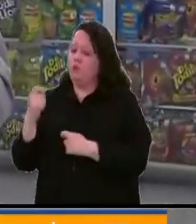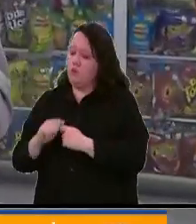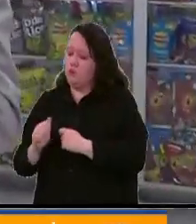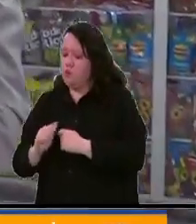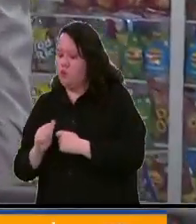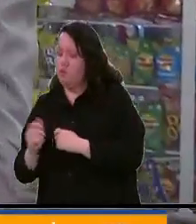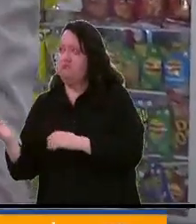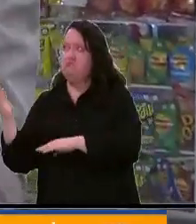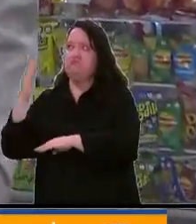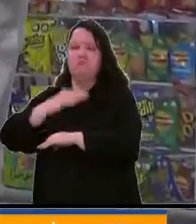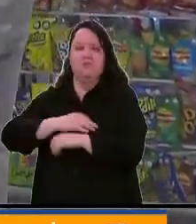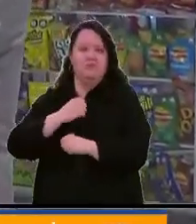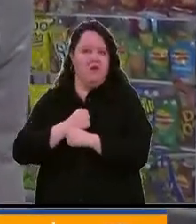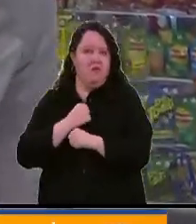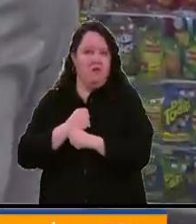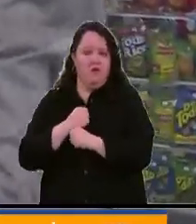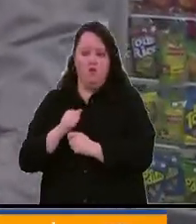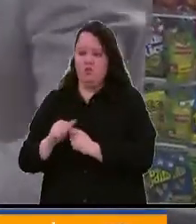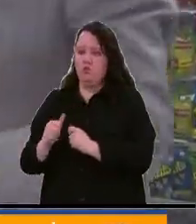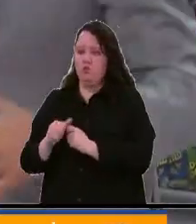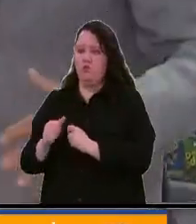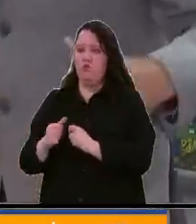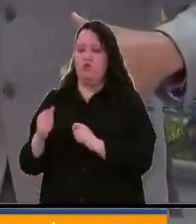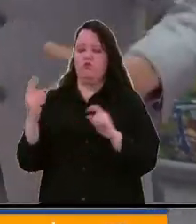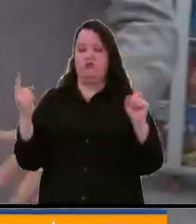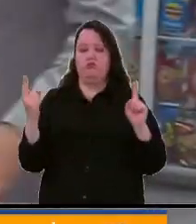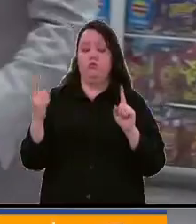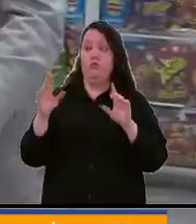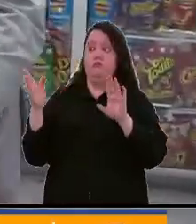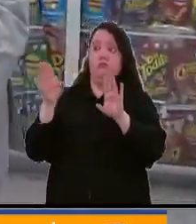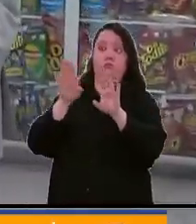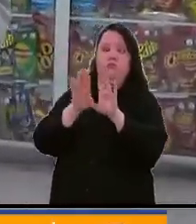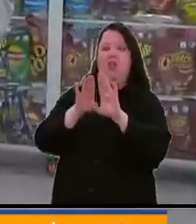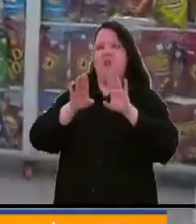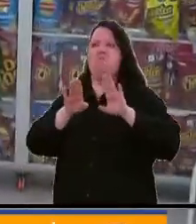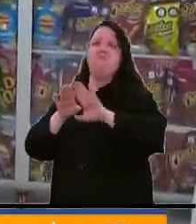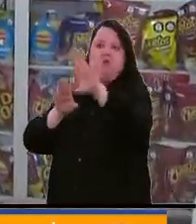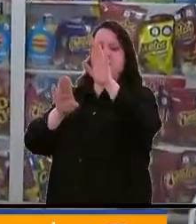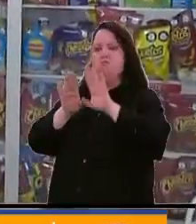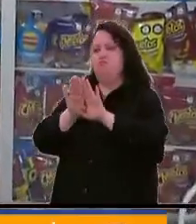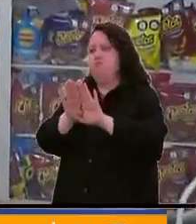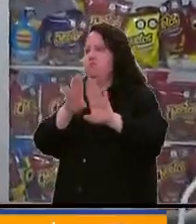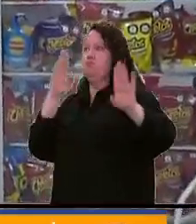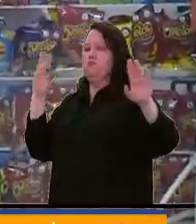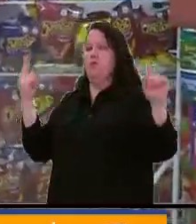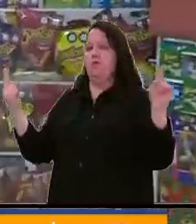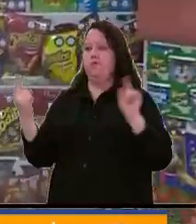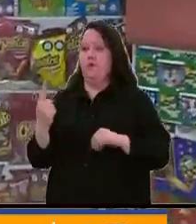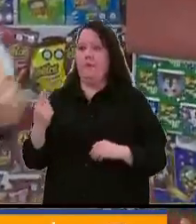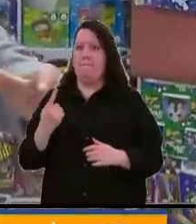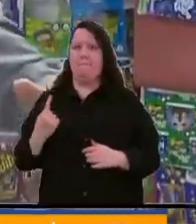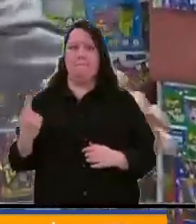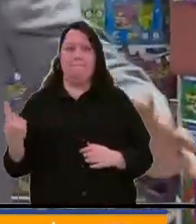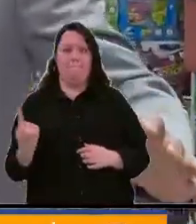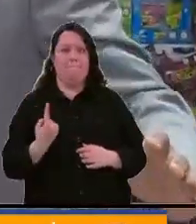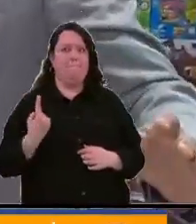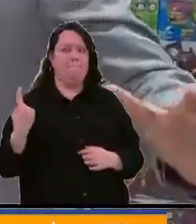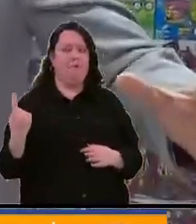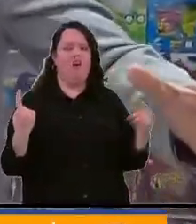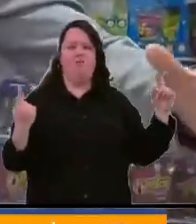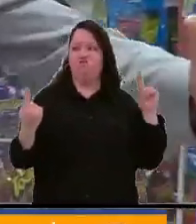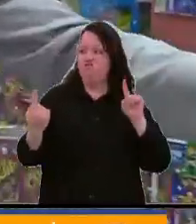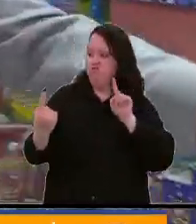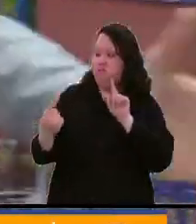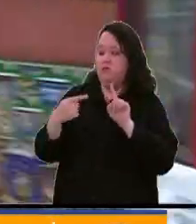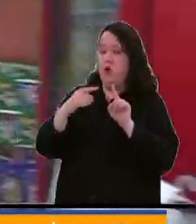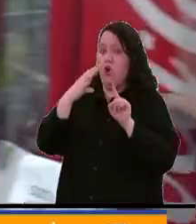esa jornada laboral, abre la puerta el delincuente y ella se encontraba sola en esta papelería. El